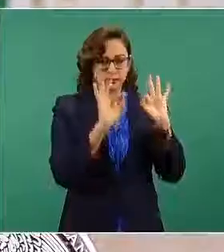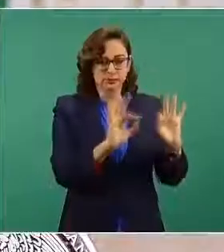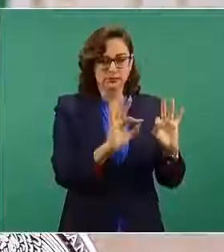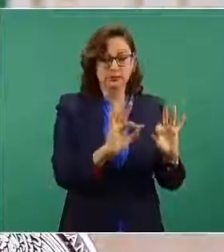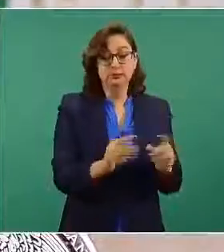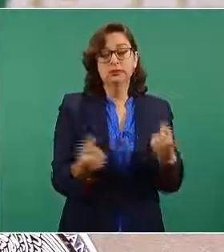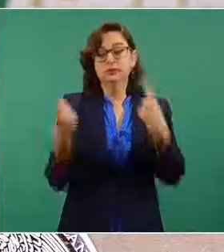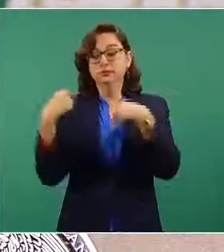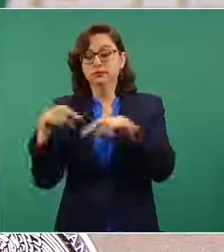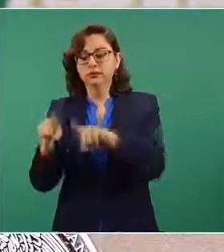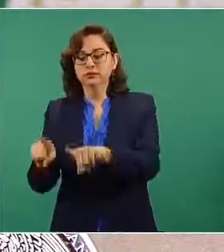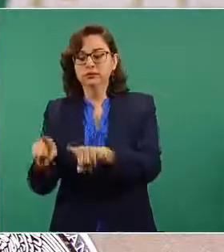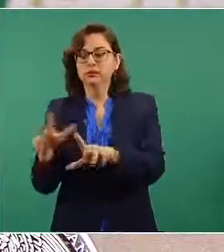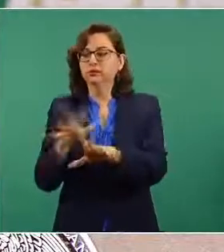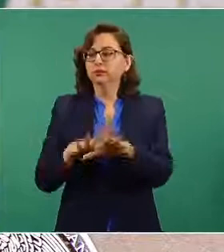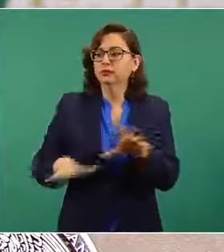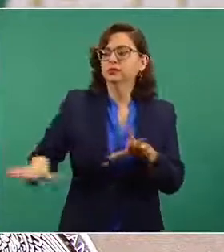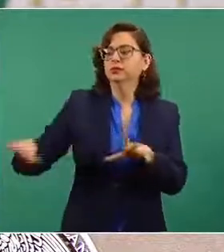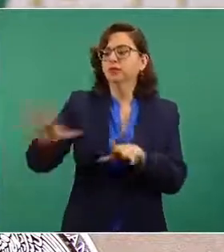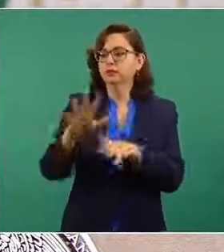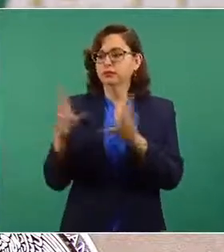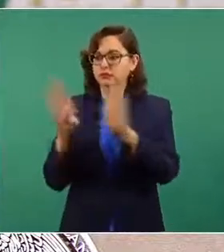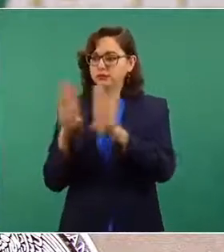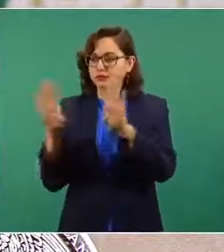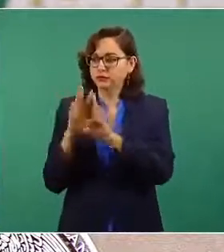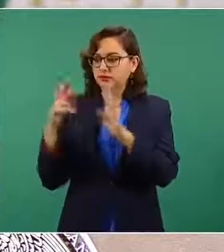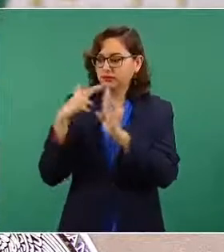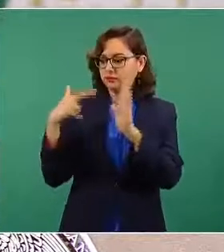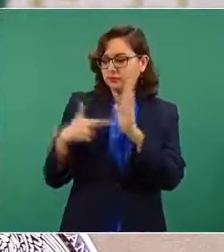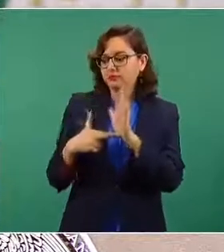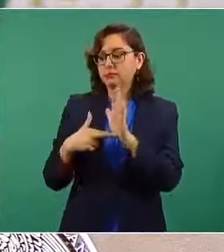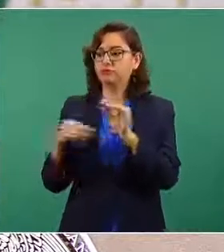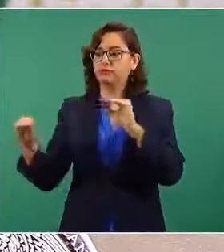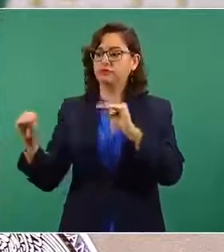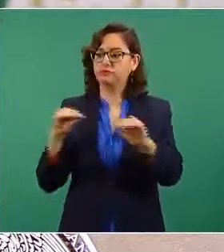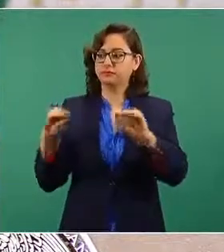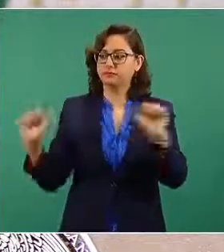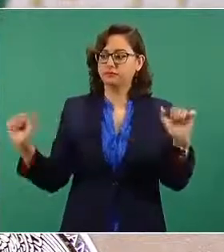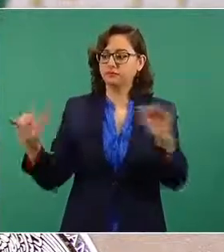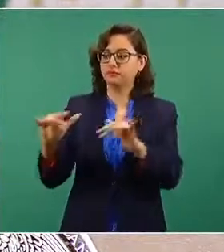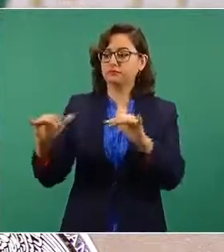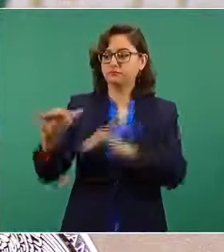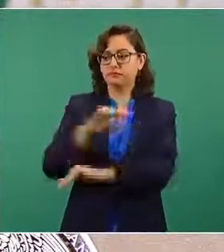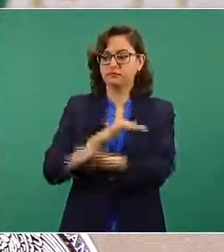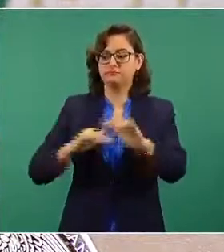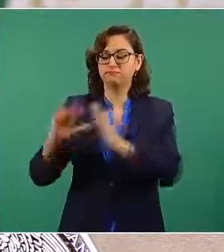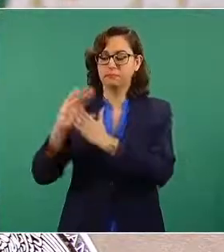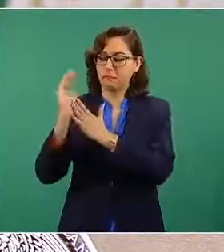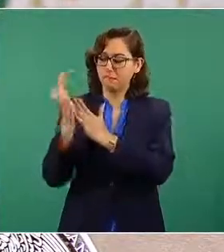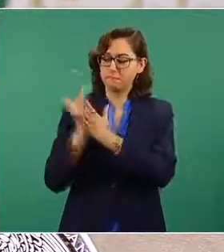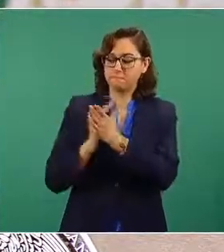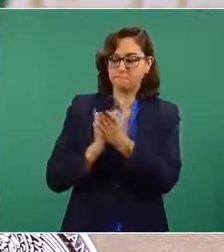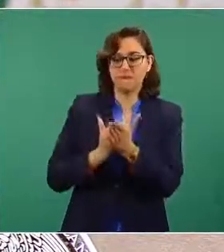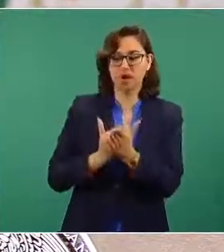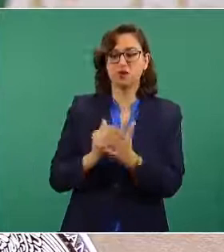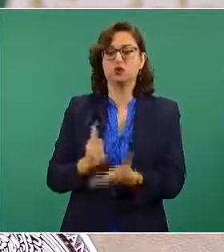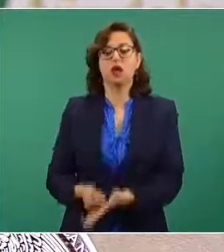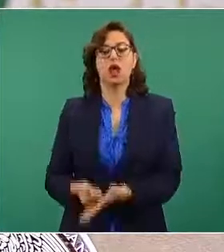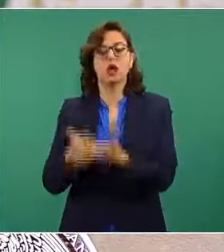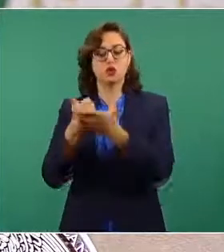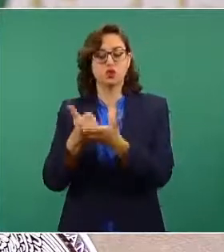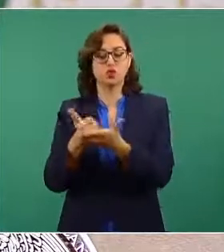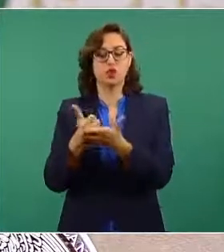las medidas de salud pública, la reducción de la movilidad y la congregación de personas en el espacio físico, lo que en